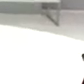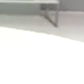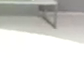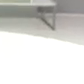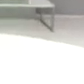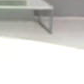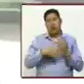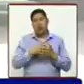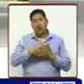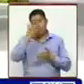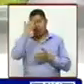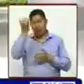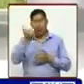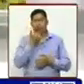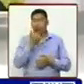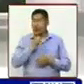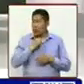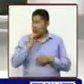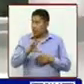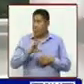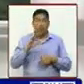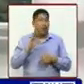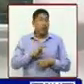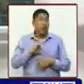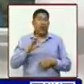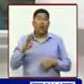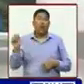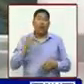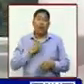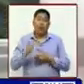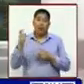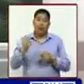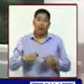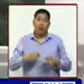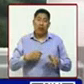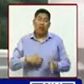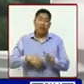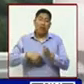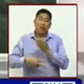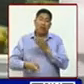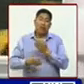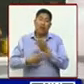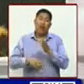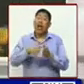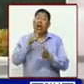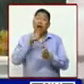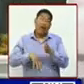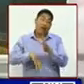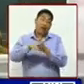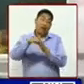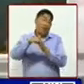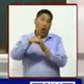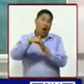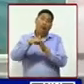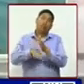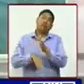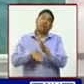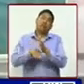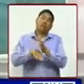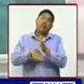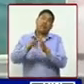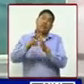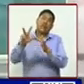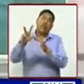para todos, sí, es verdad, porque quiero decirle que Cochabamba también ha afectado a la represa de Misicuni, que está al 63% de